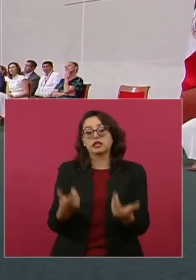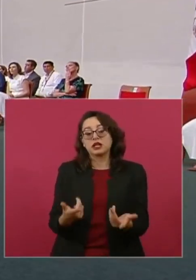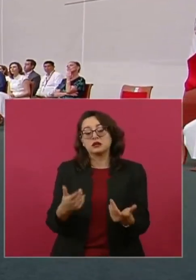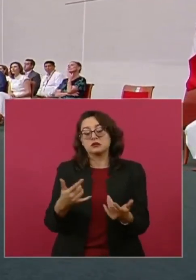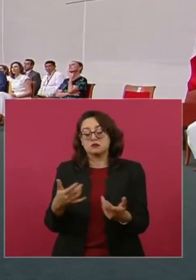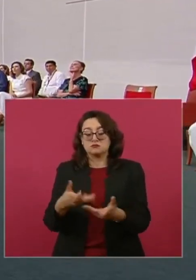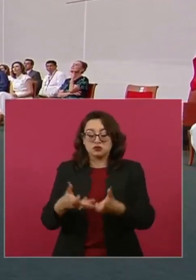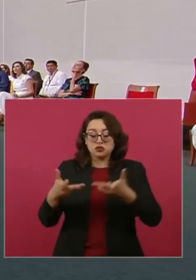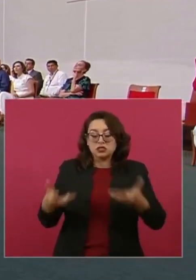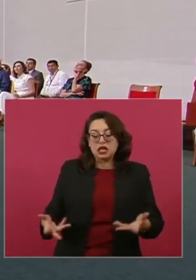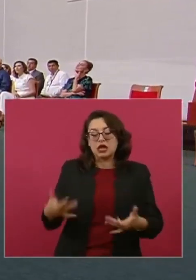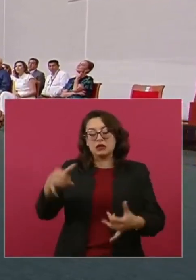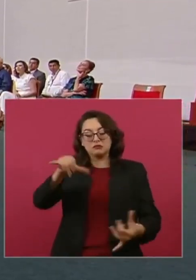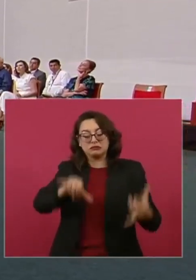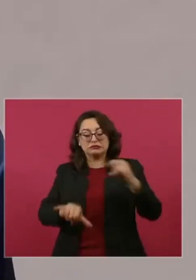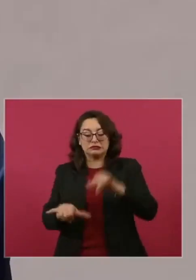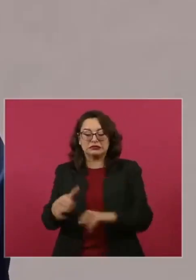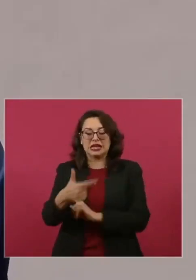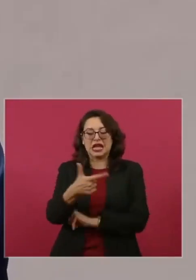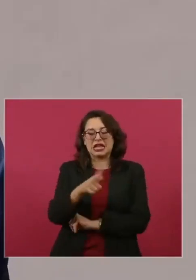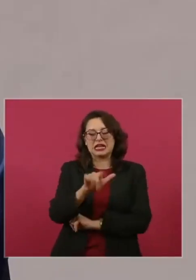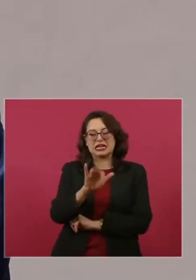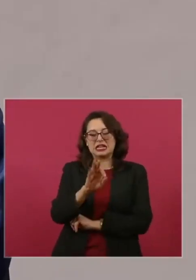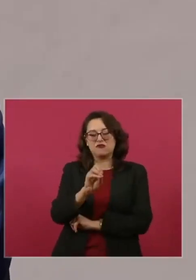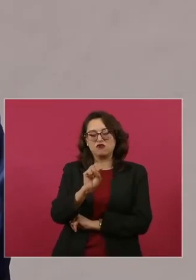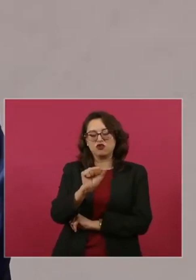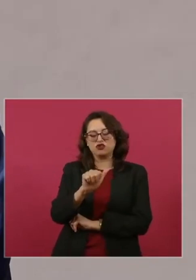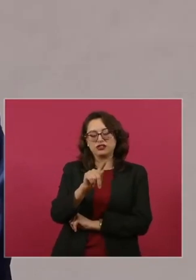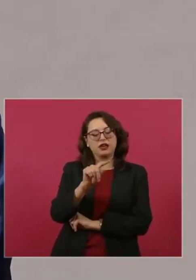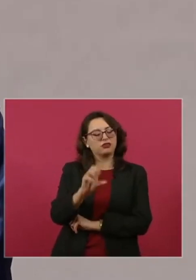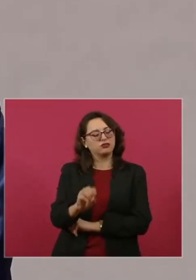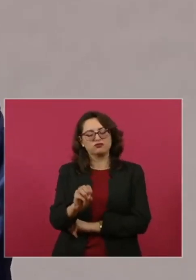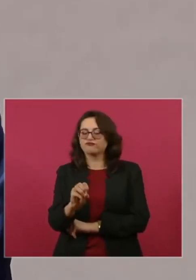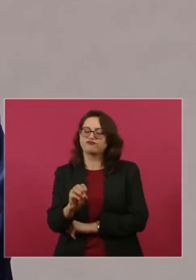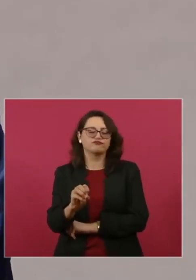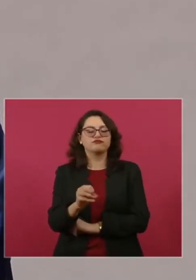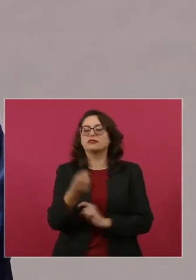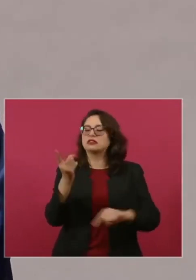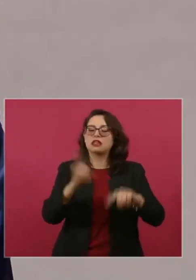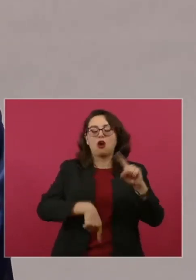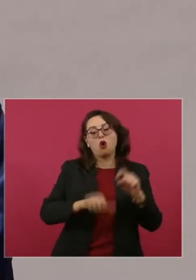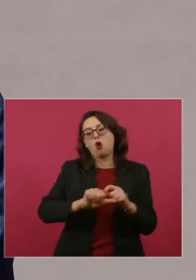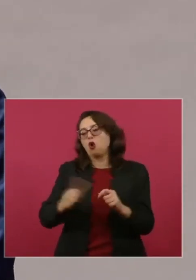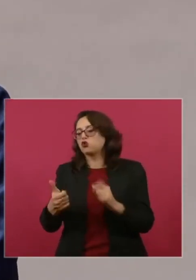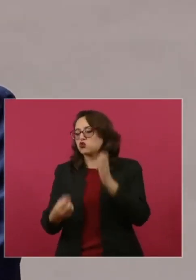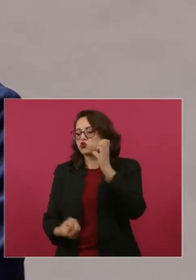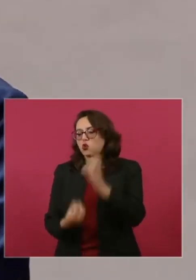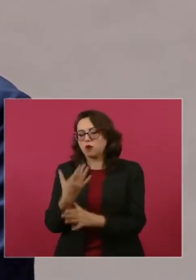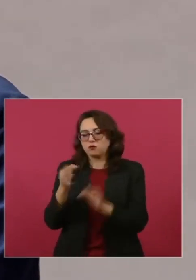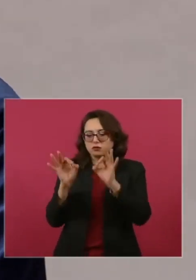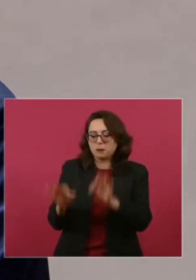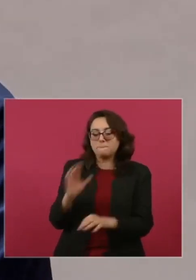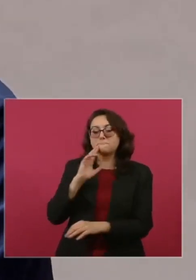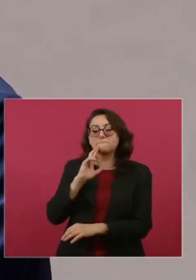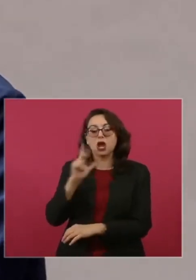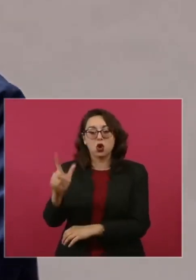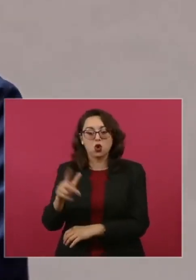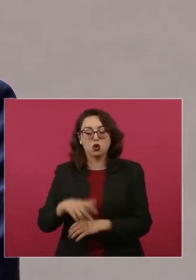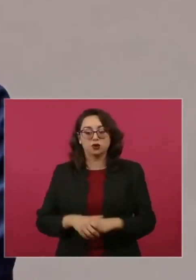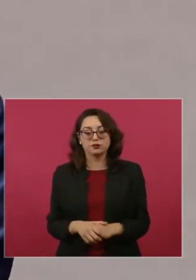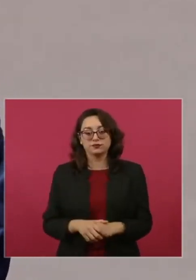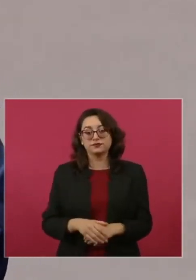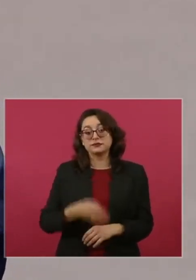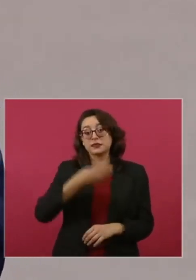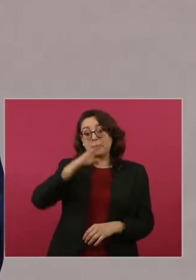otros agroquímicos. And we're trying to replace, se trabaja glyphosate and other en conocer los chemicals daños que puede ocasionar a la salud. We're